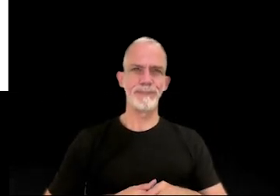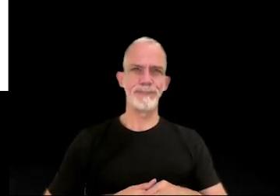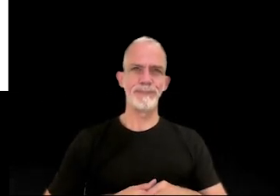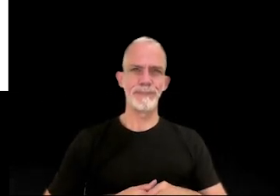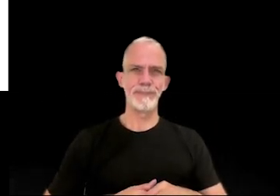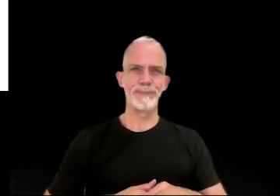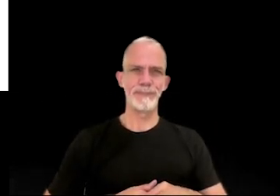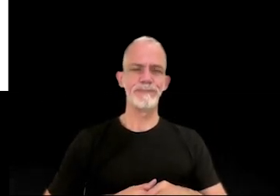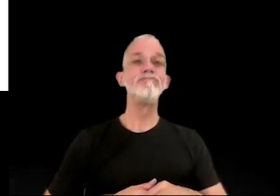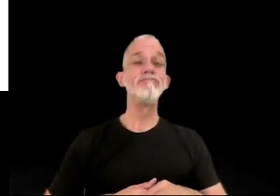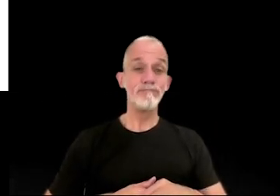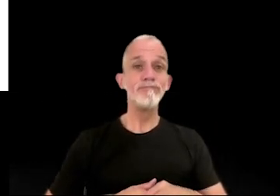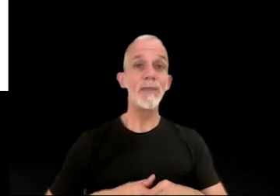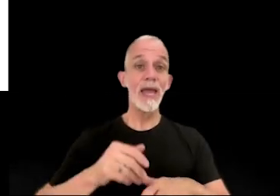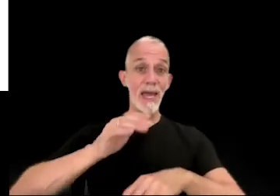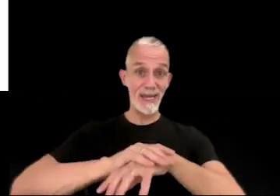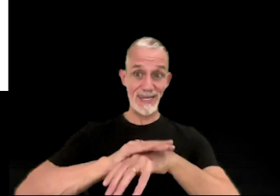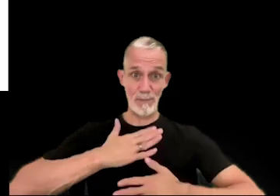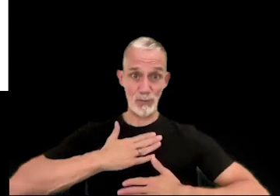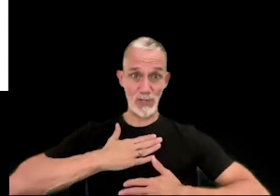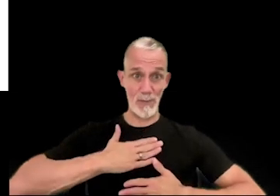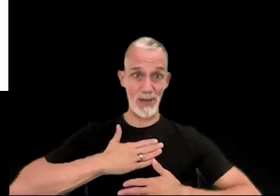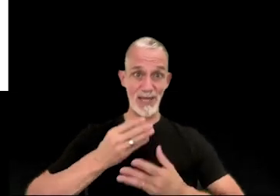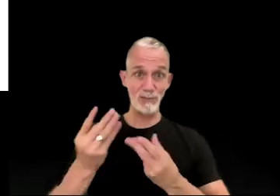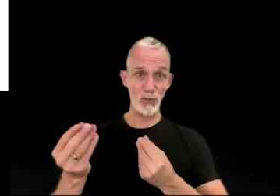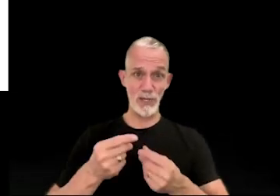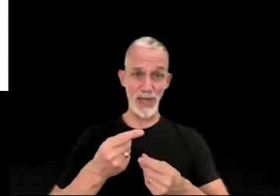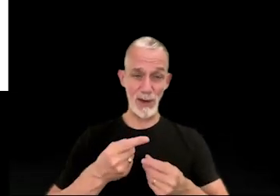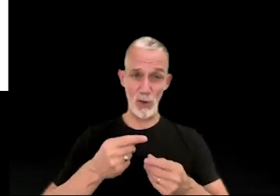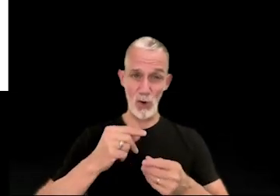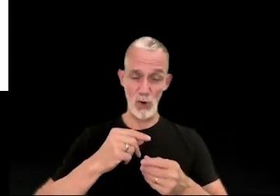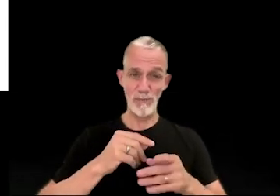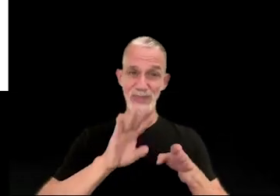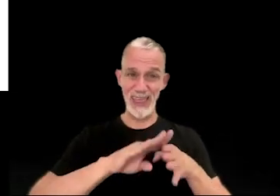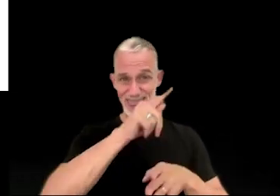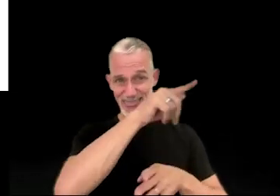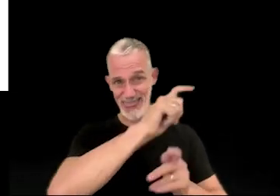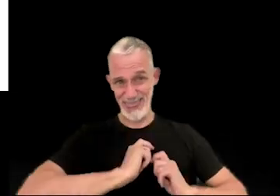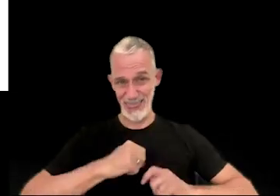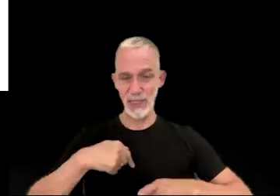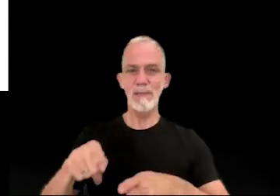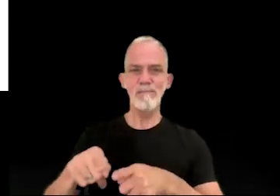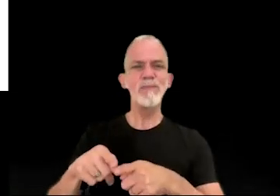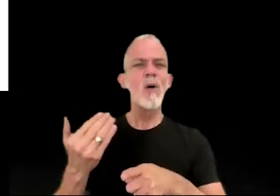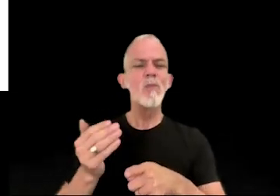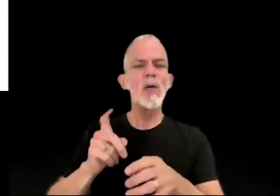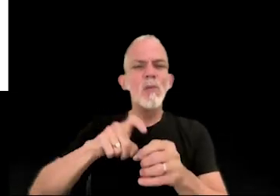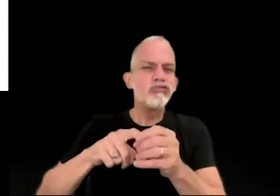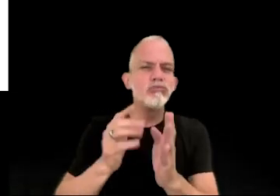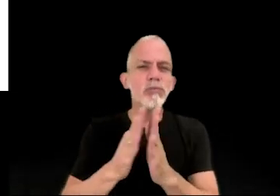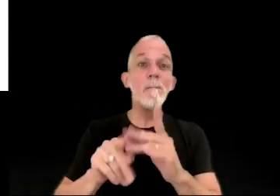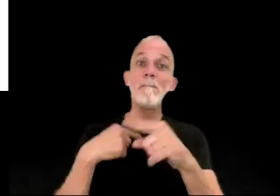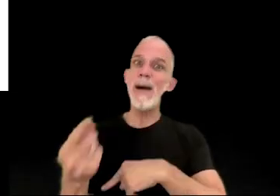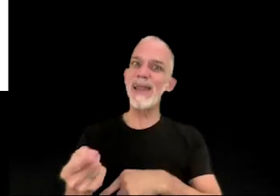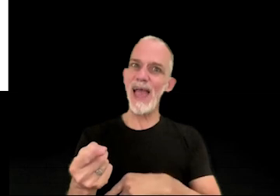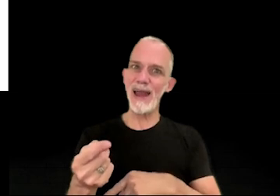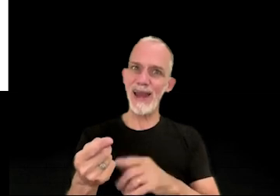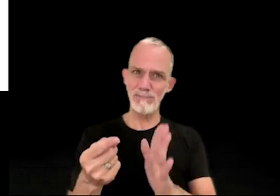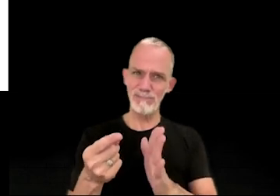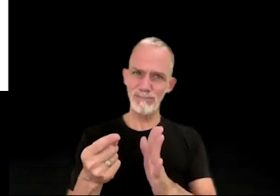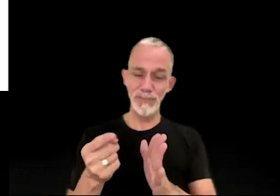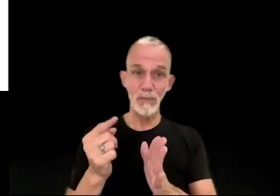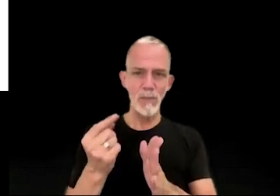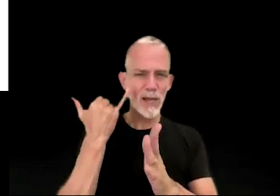Bueno, este responsable solidario va a poder ingresar desde el día de mañana que en Mis Facilidades va a estar previsto.